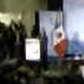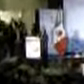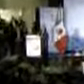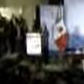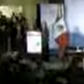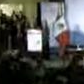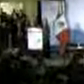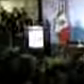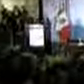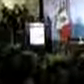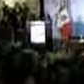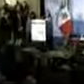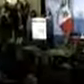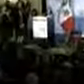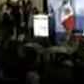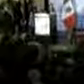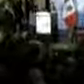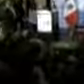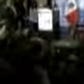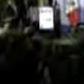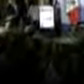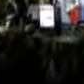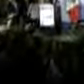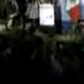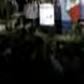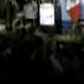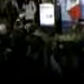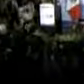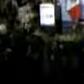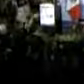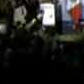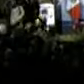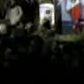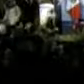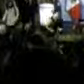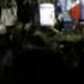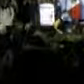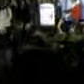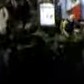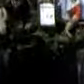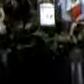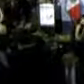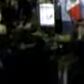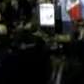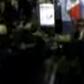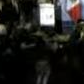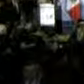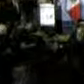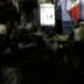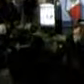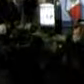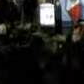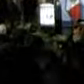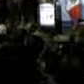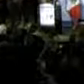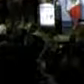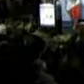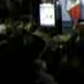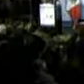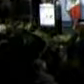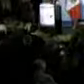Y a Leonardo Kurchenko, que también es periodista, es conductor del programa La Aldea Global en El